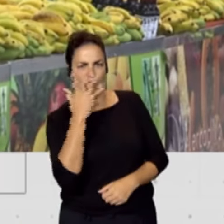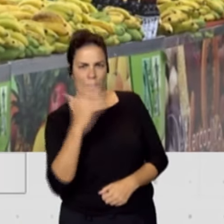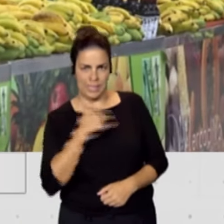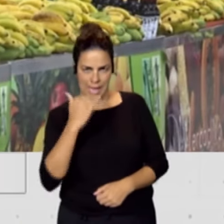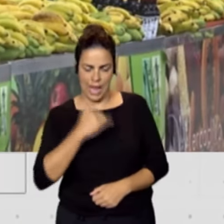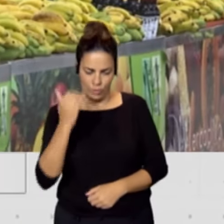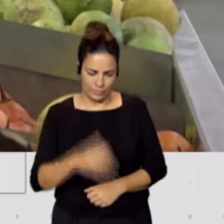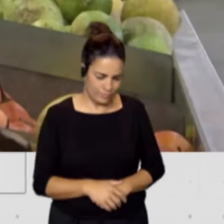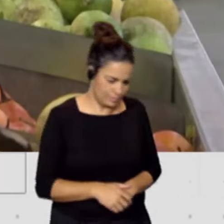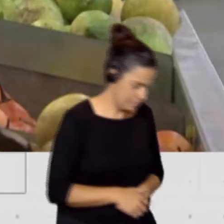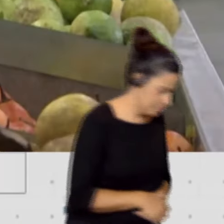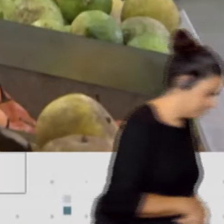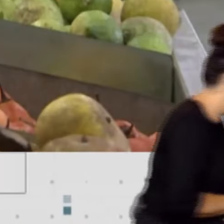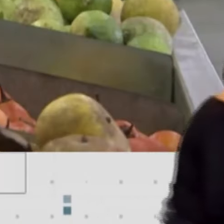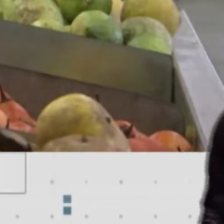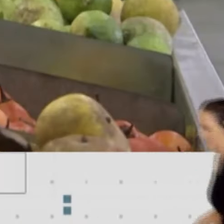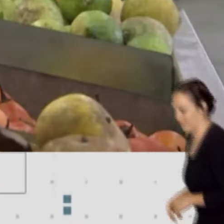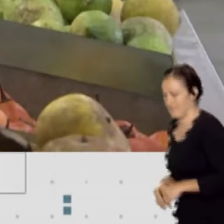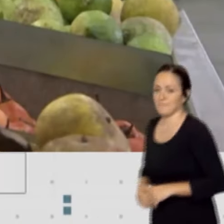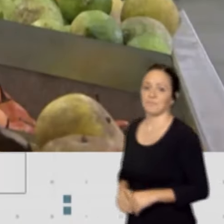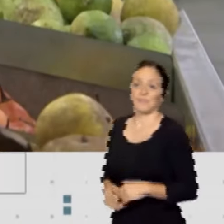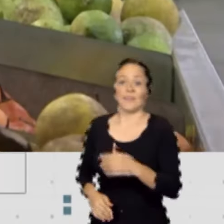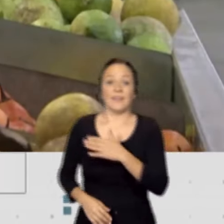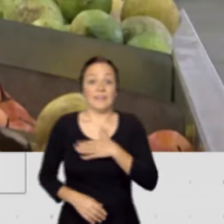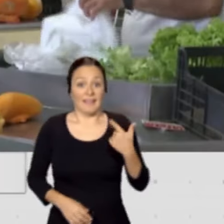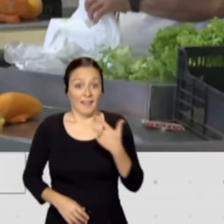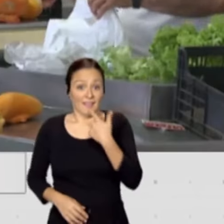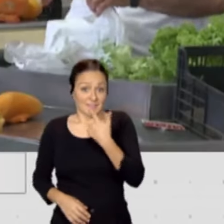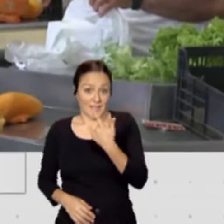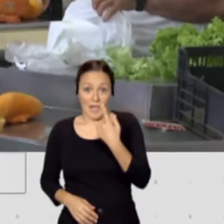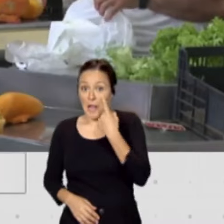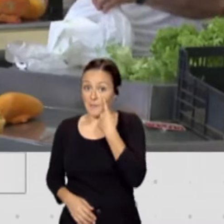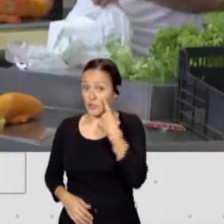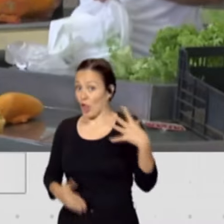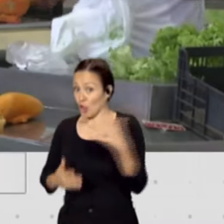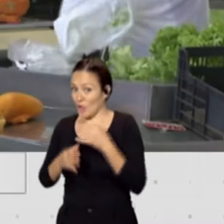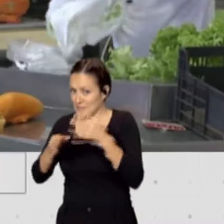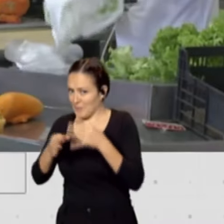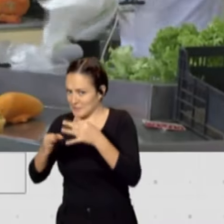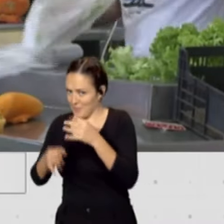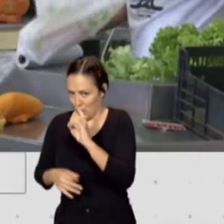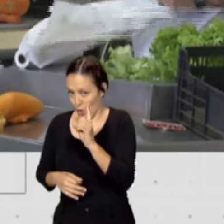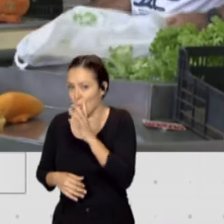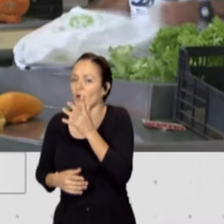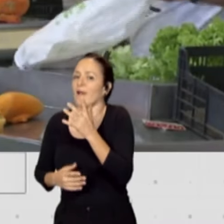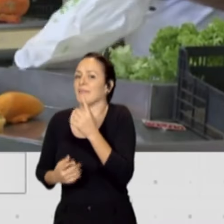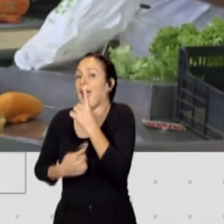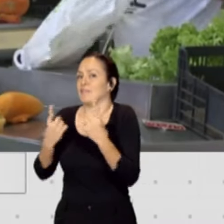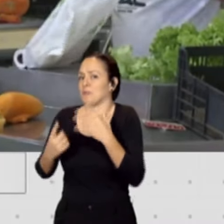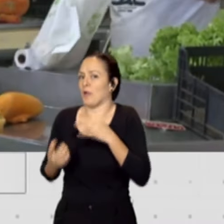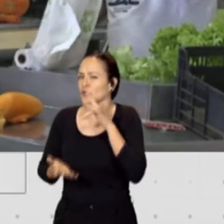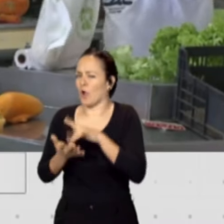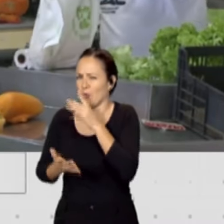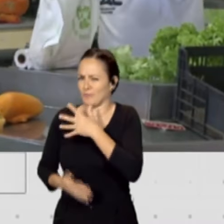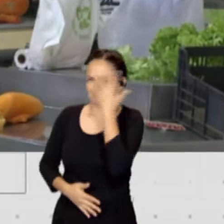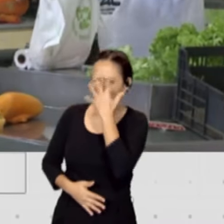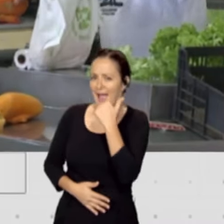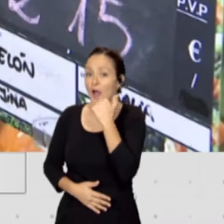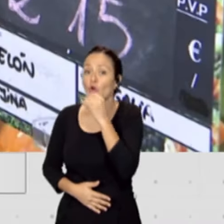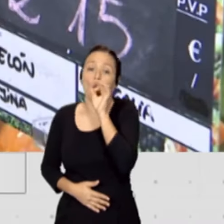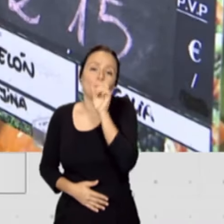que no todas las inspecciones son rutinarias sino que también a veces las llevan a cabo porque tienen la mosca detrás de la oreja y alguien le es